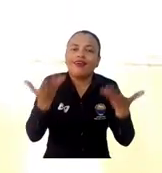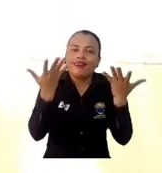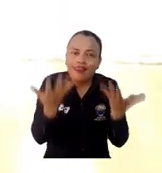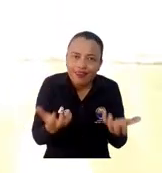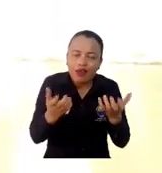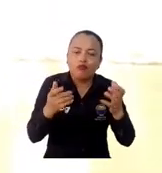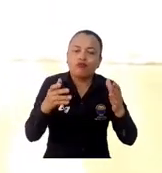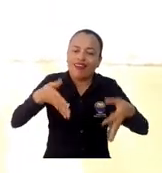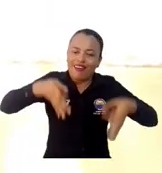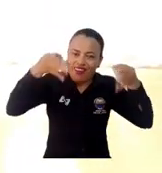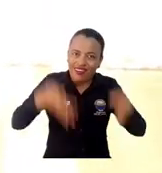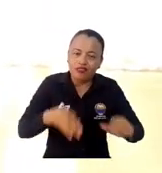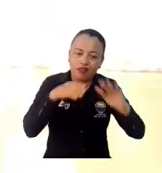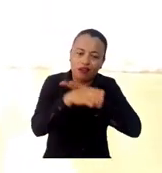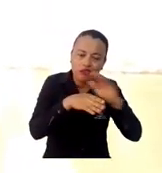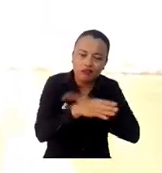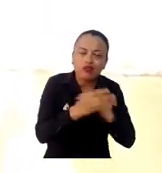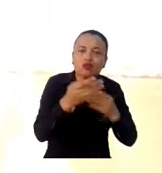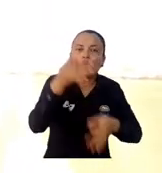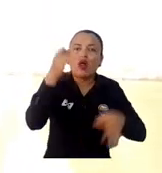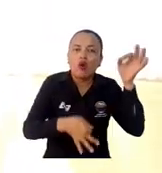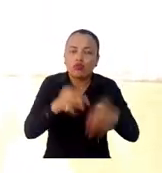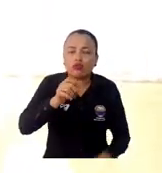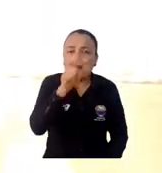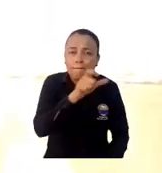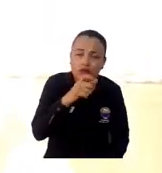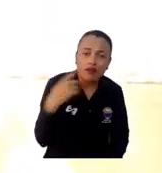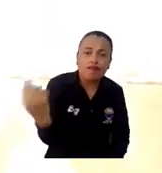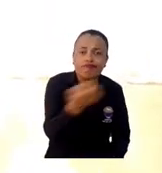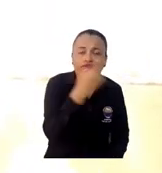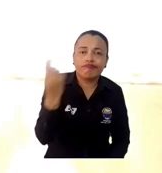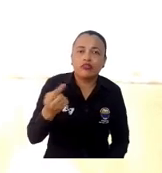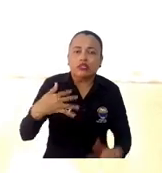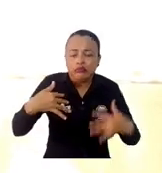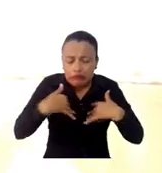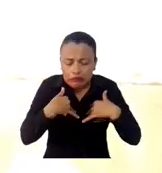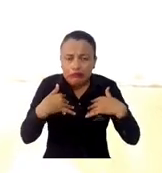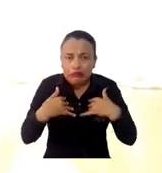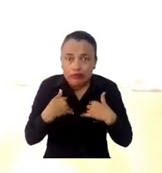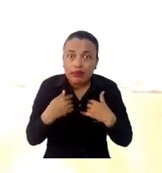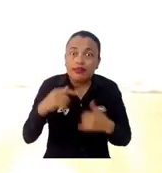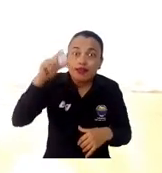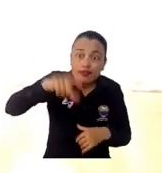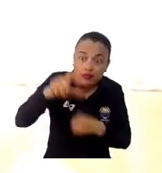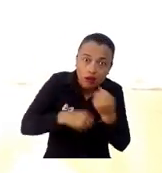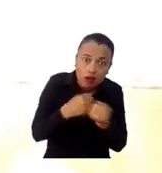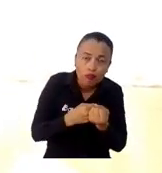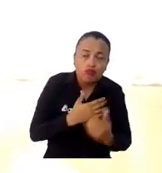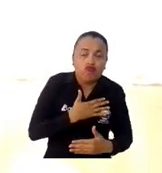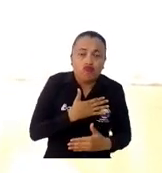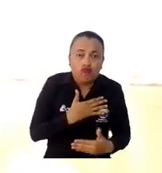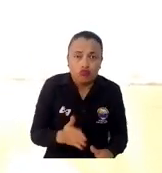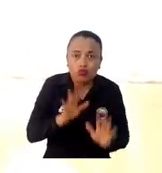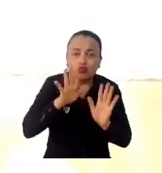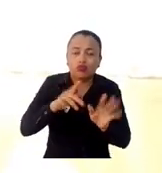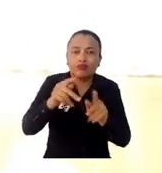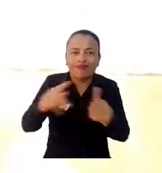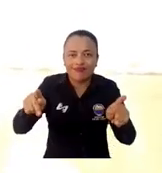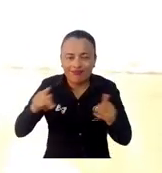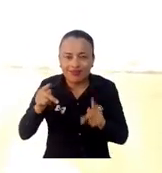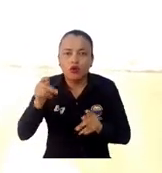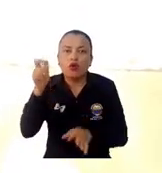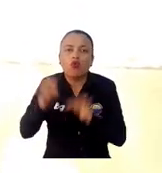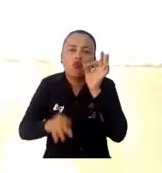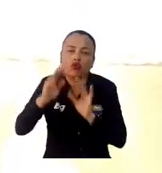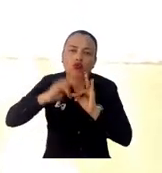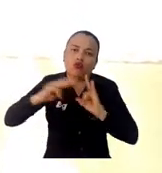nivel nacional queremos garantizar el acceso a la justicia para todas las personas en condiciones de vulnerabilidad que